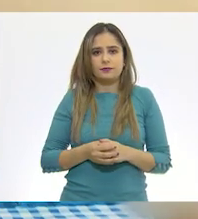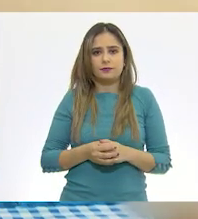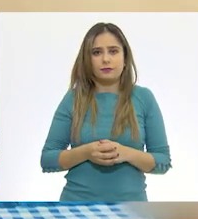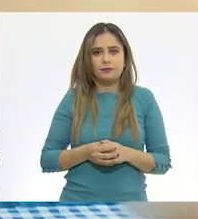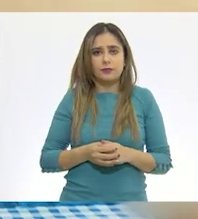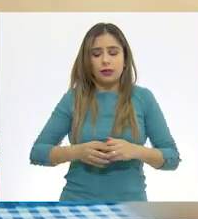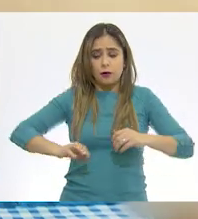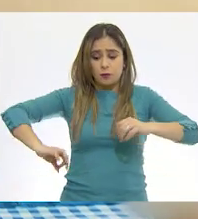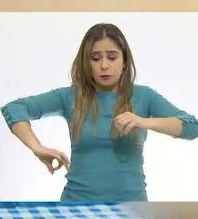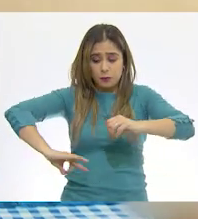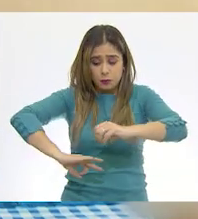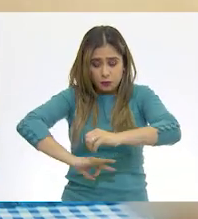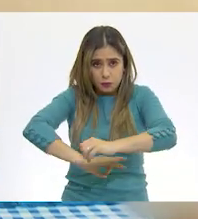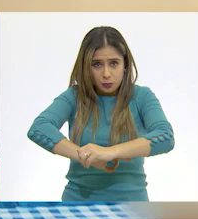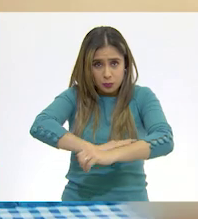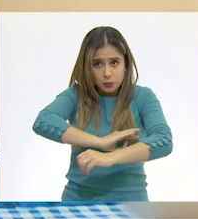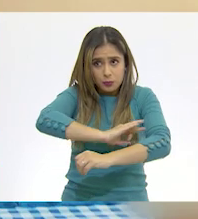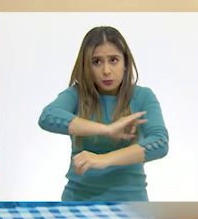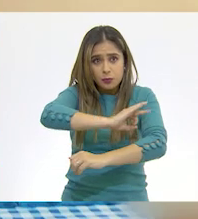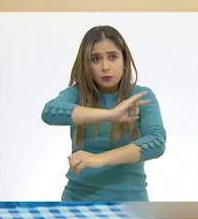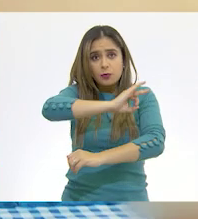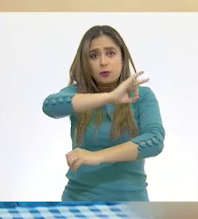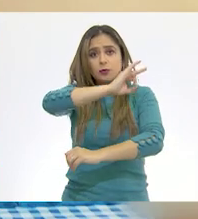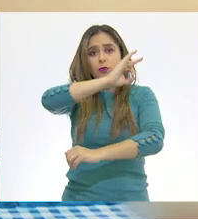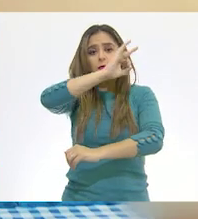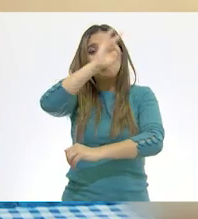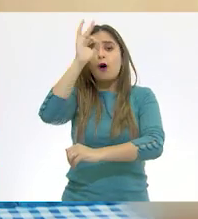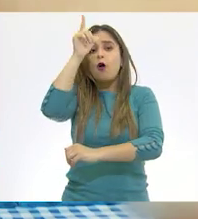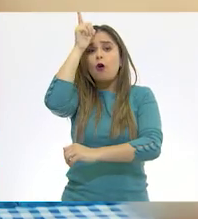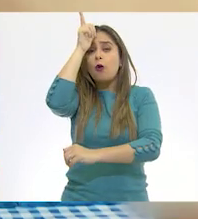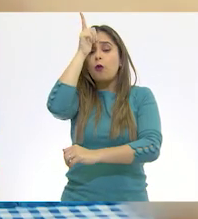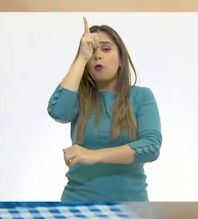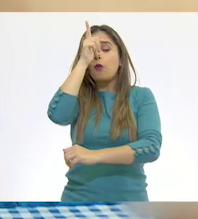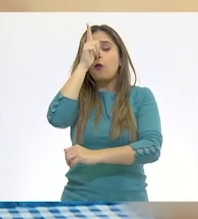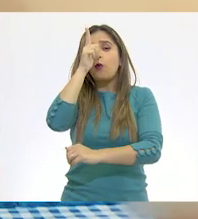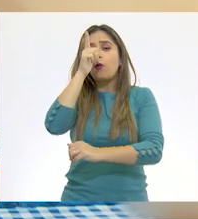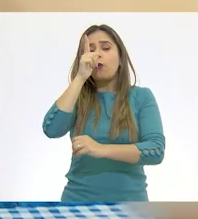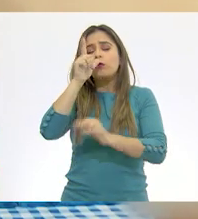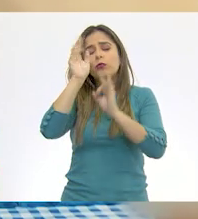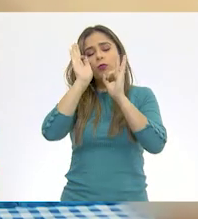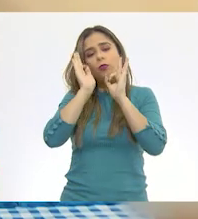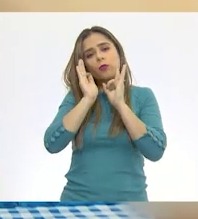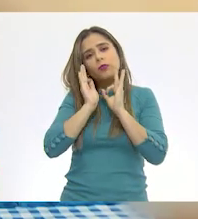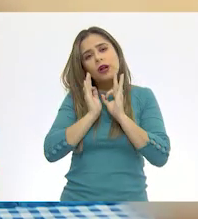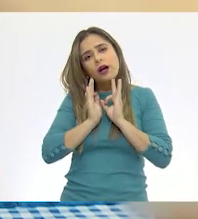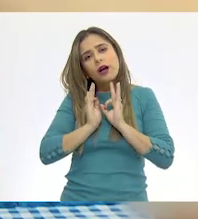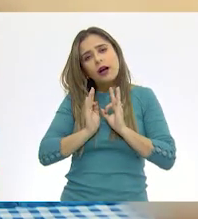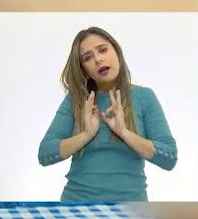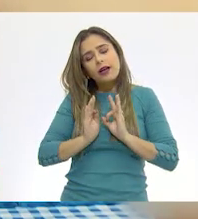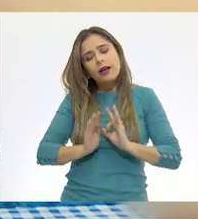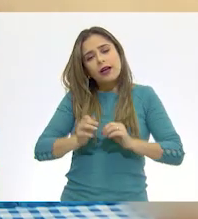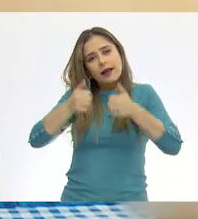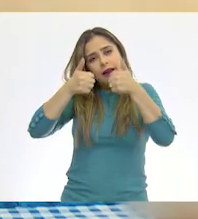la luna, muy serena, en su cuarto se